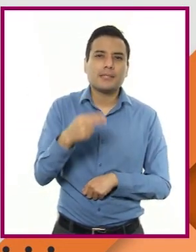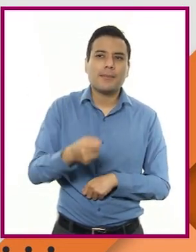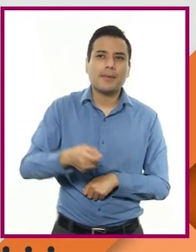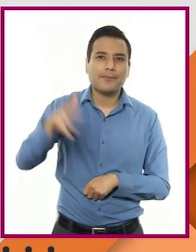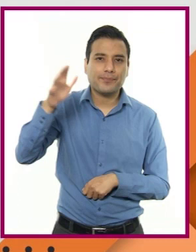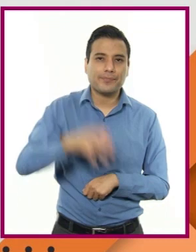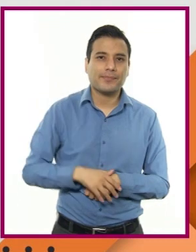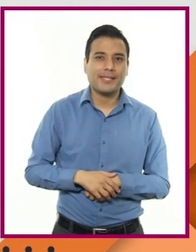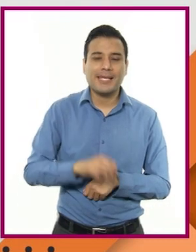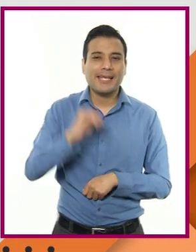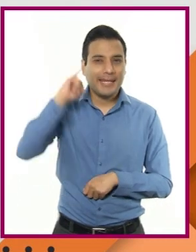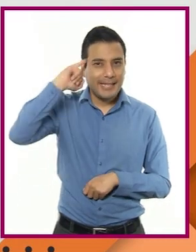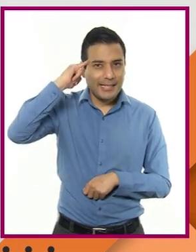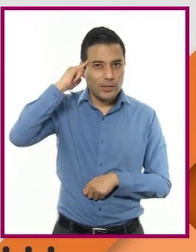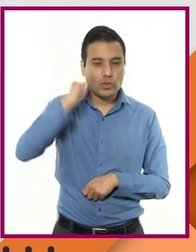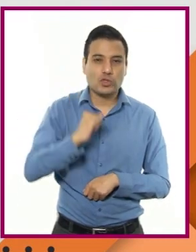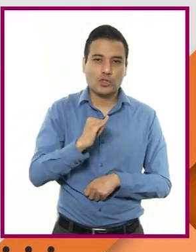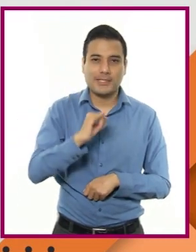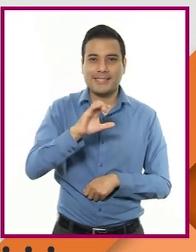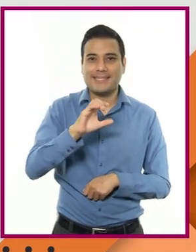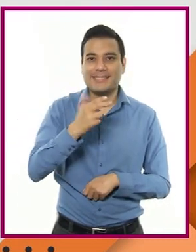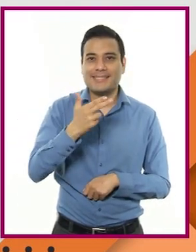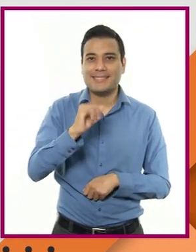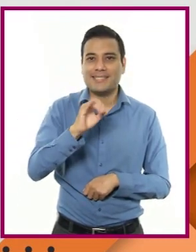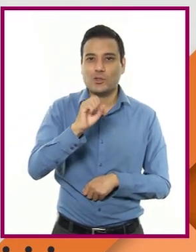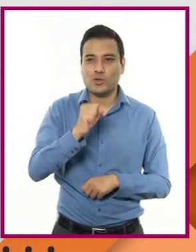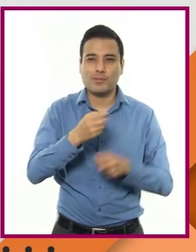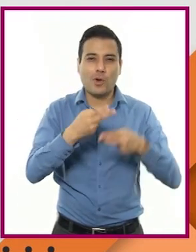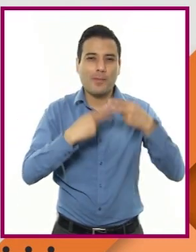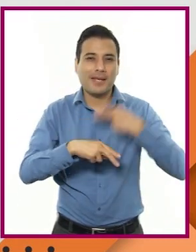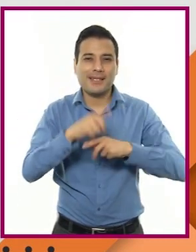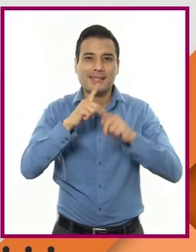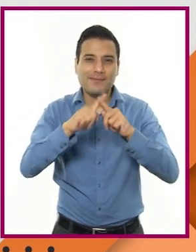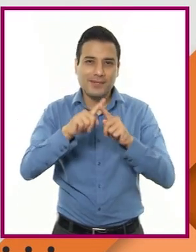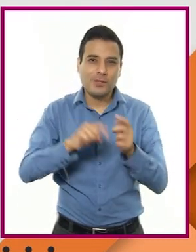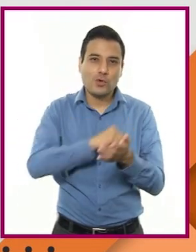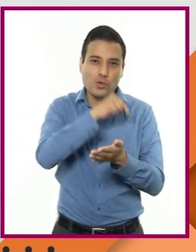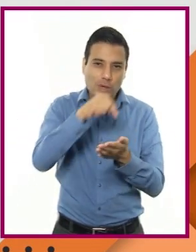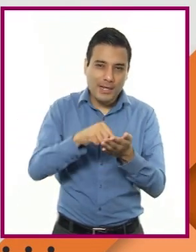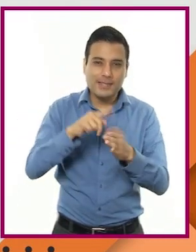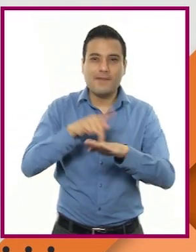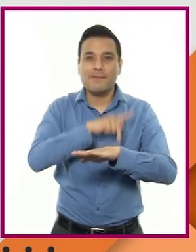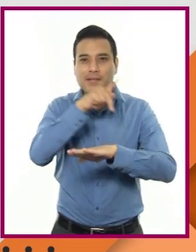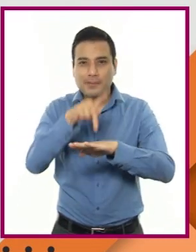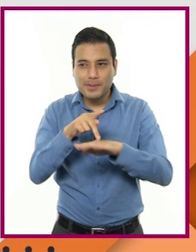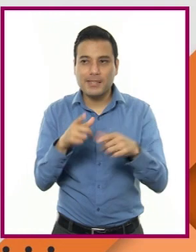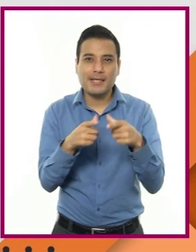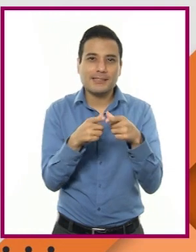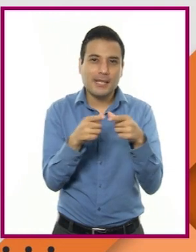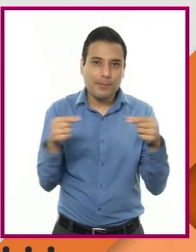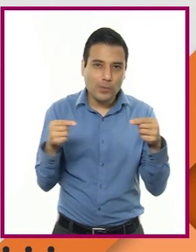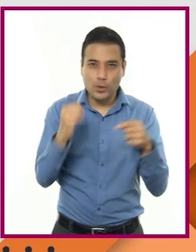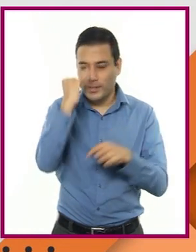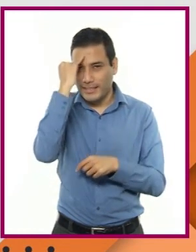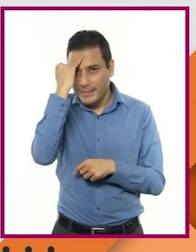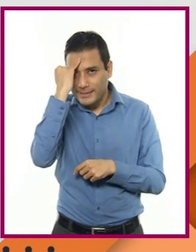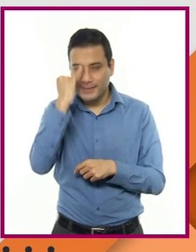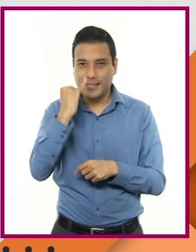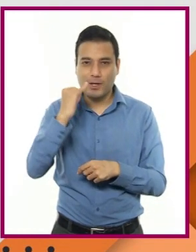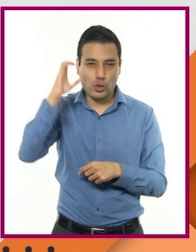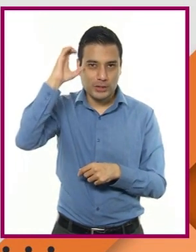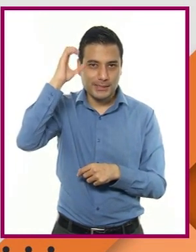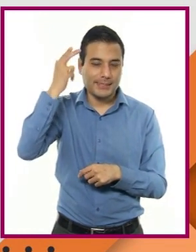en realidad su origen era variado, pues provenían de Filipinas, Japón, la India o China.